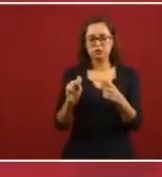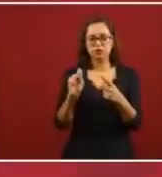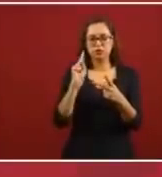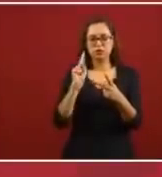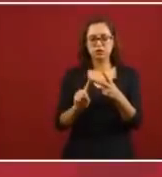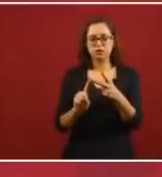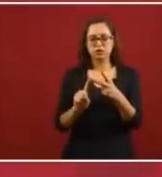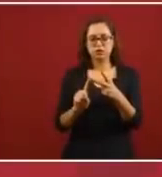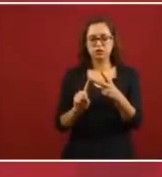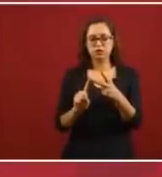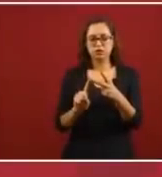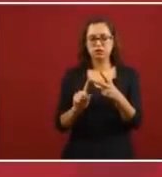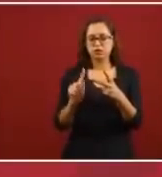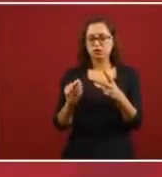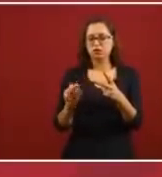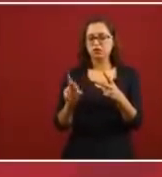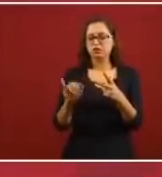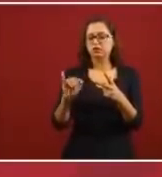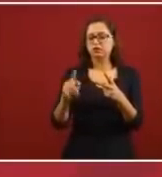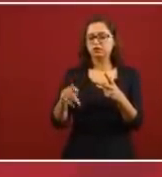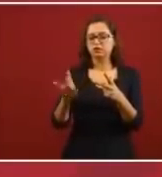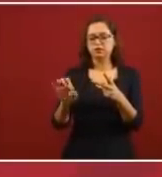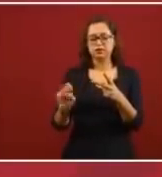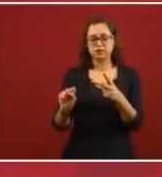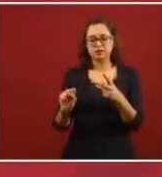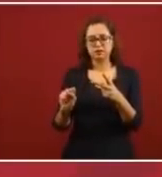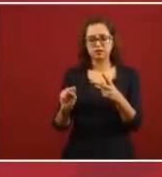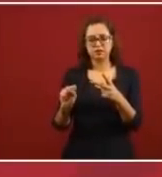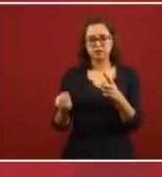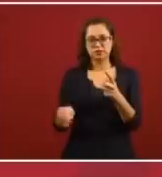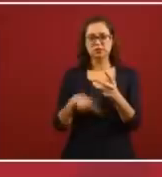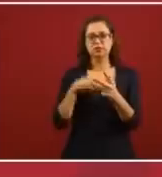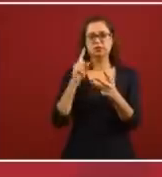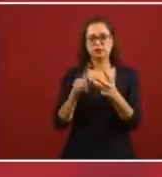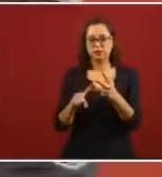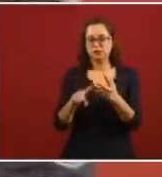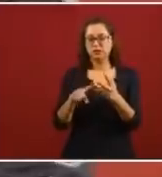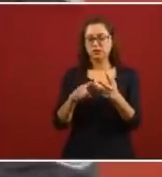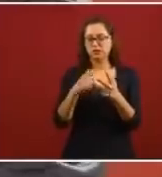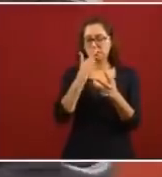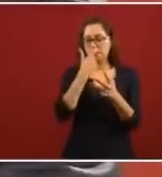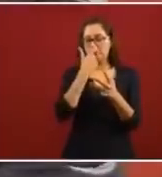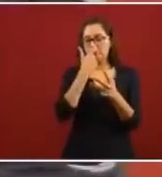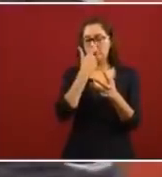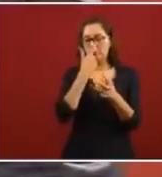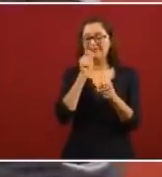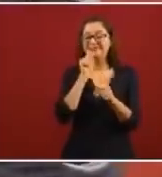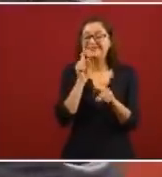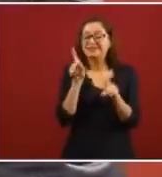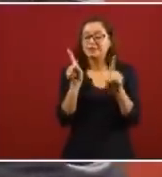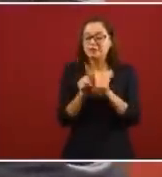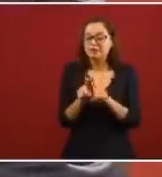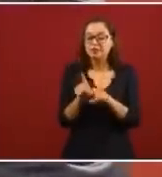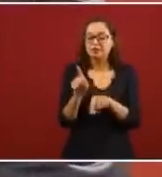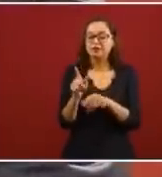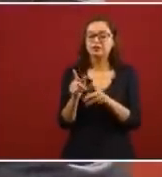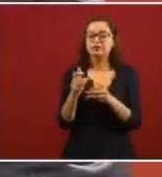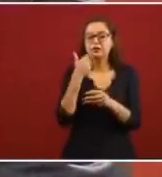con triques. Estamos por conseguir, por lo que tú planteabas, la